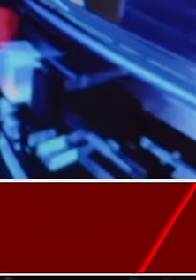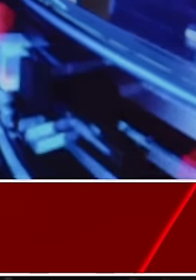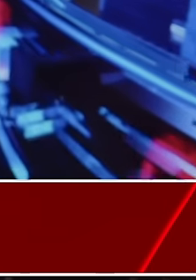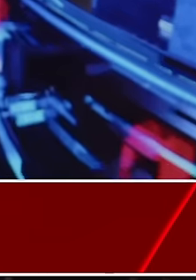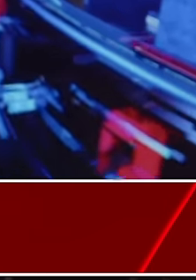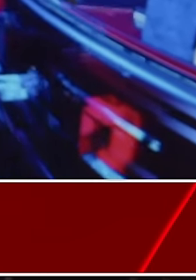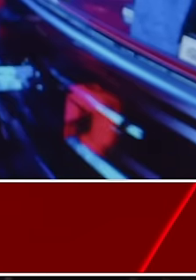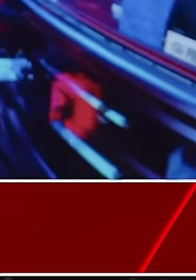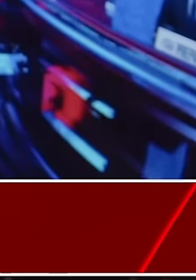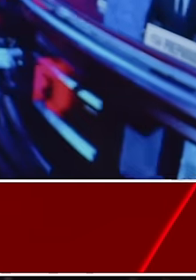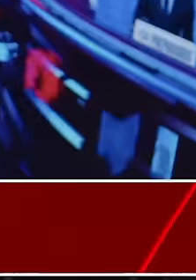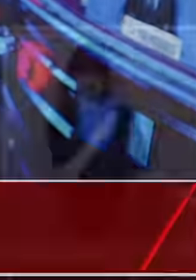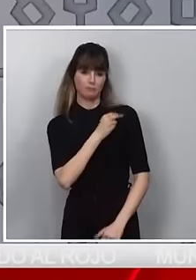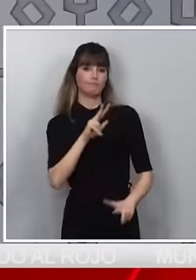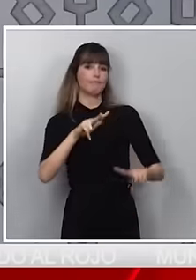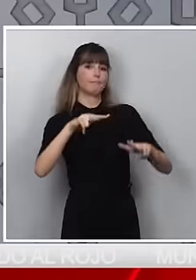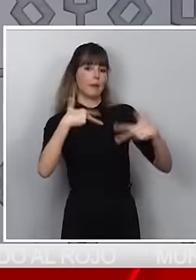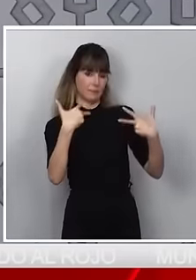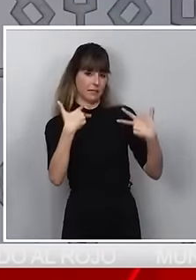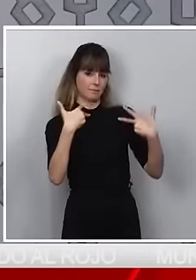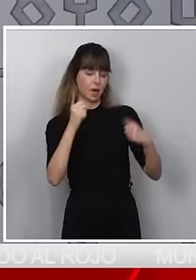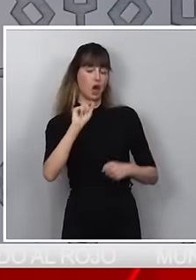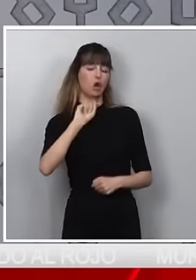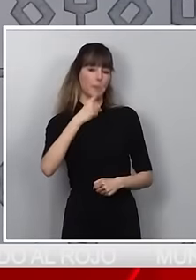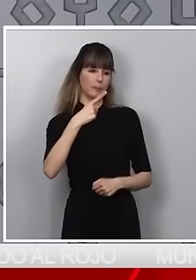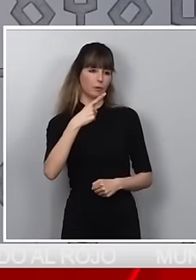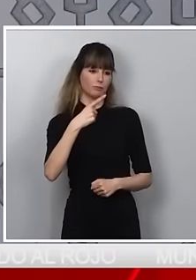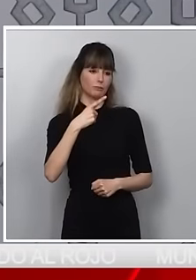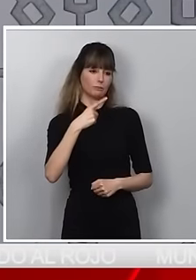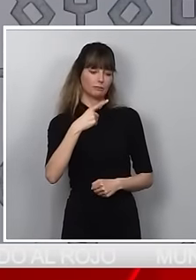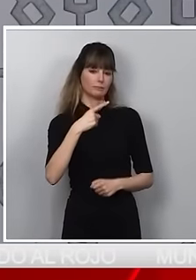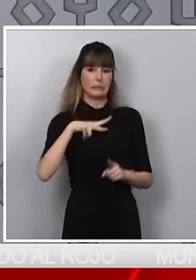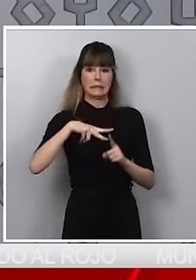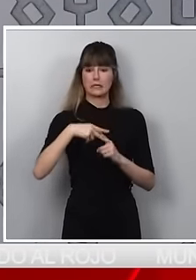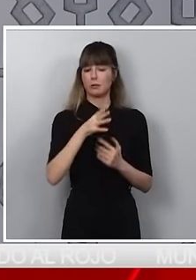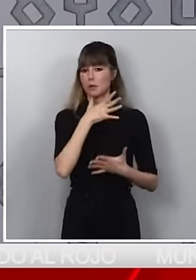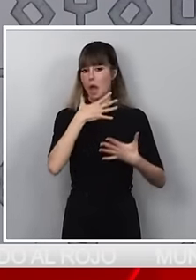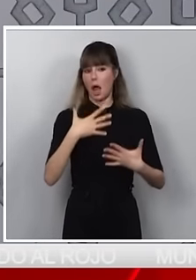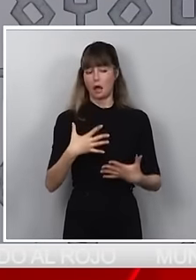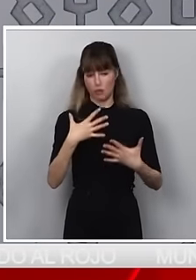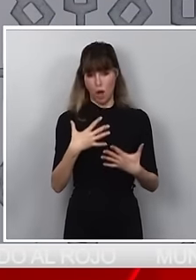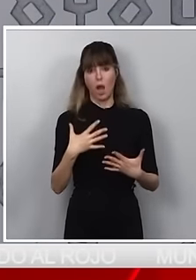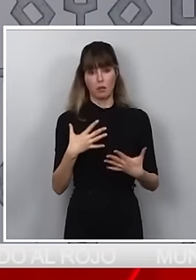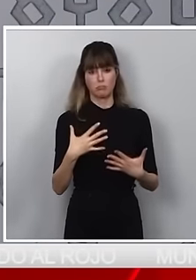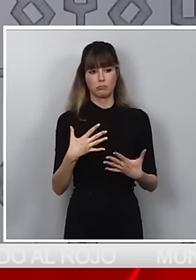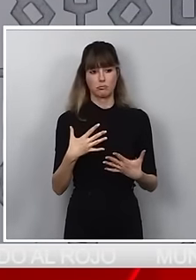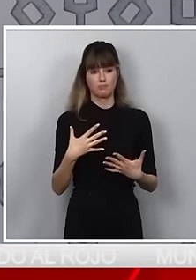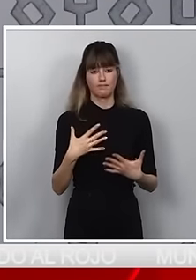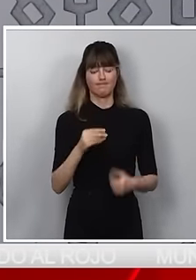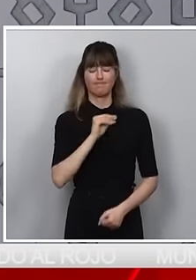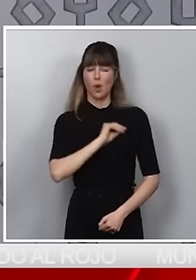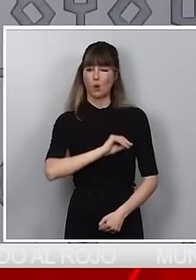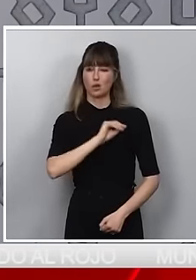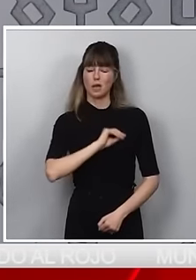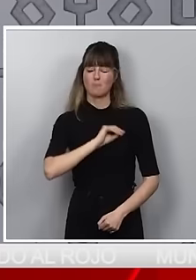a escucharla. A permitir, en primer lugar, estamos en los momentos en los que estamos, que vuelvo otra vez a reiterar nuestras condolencias y